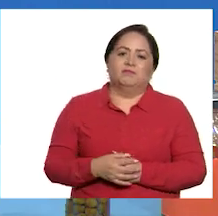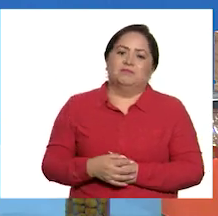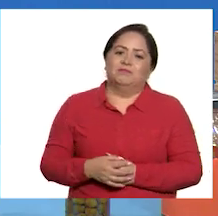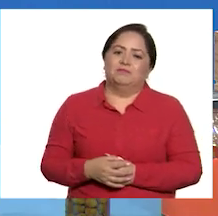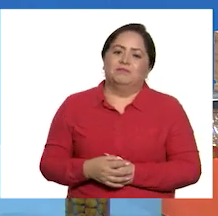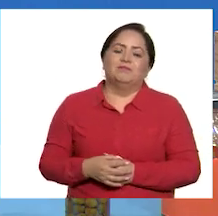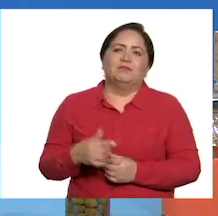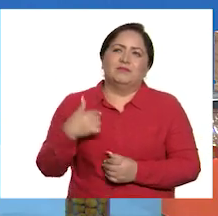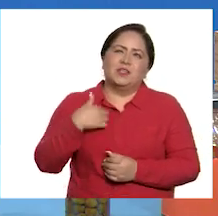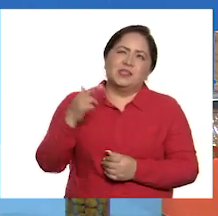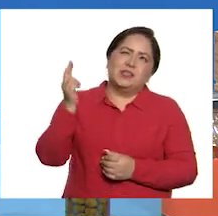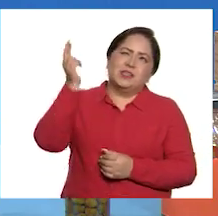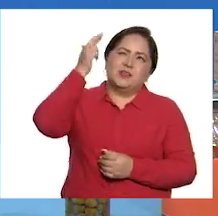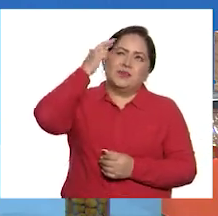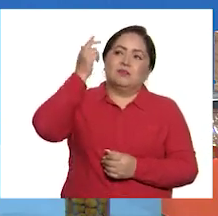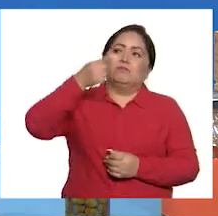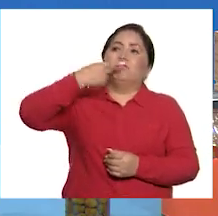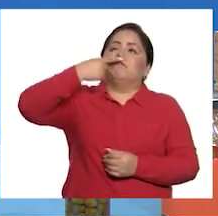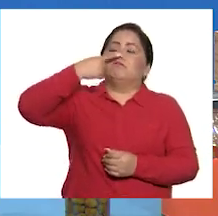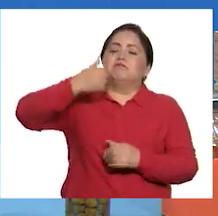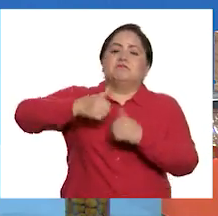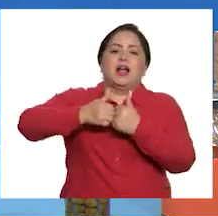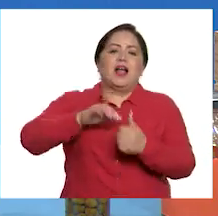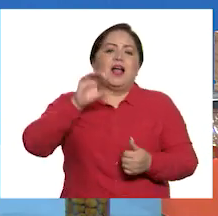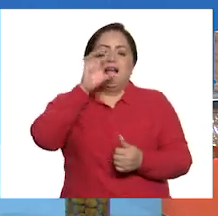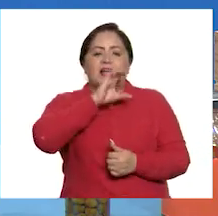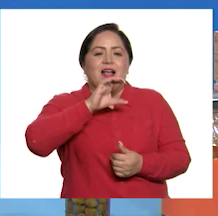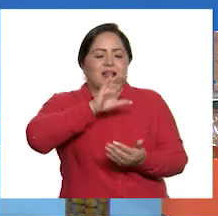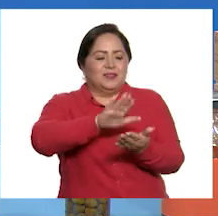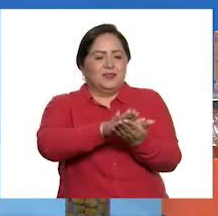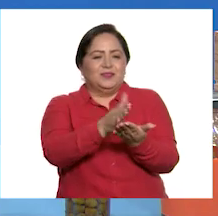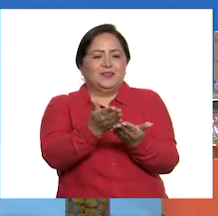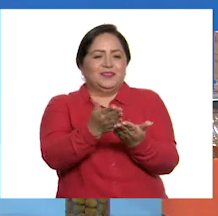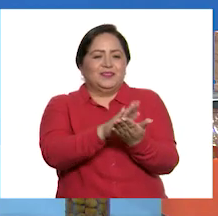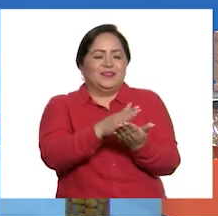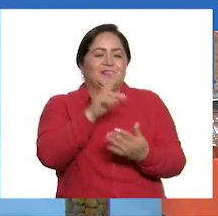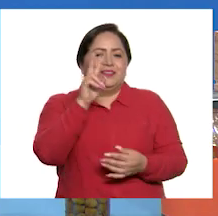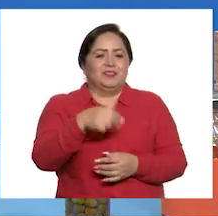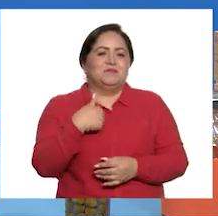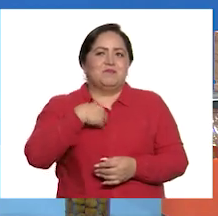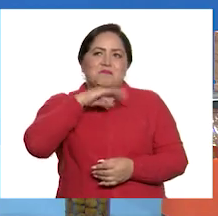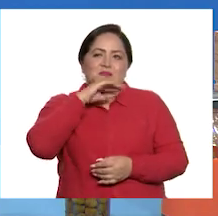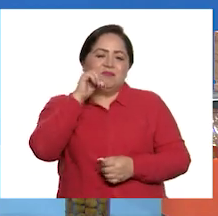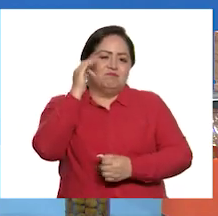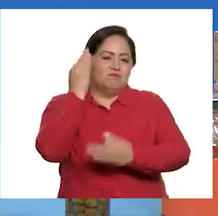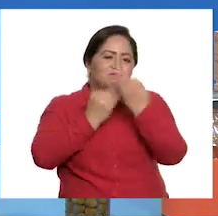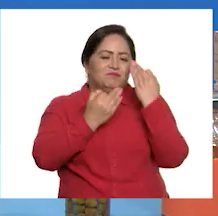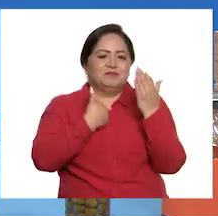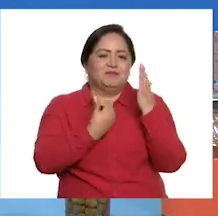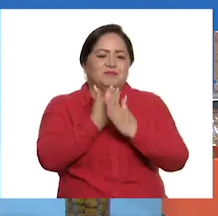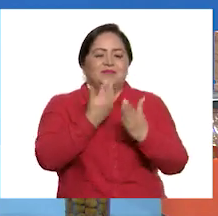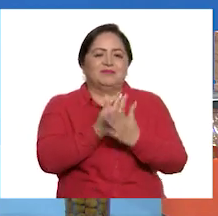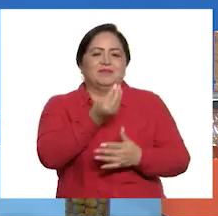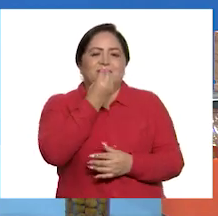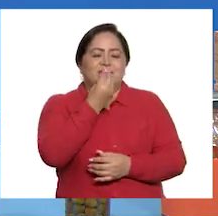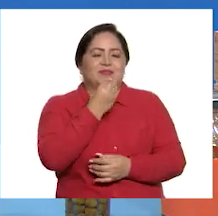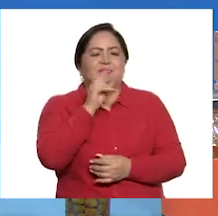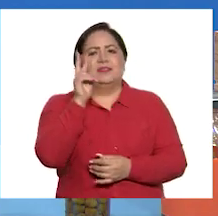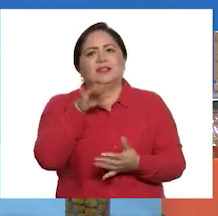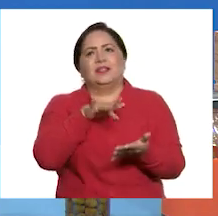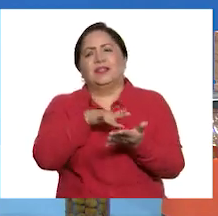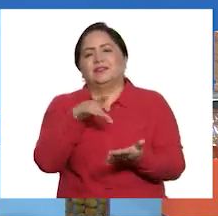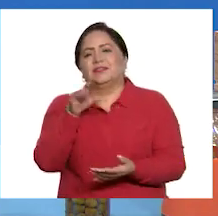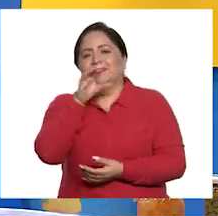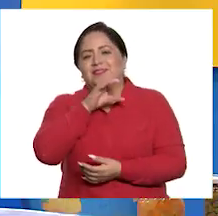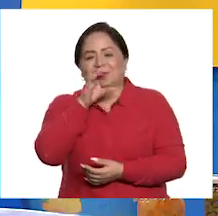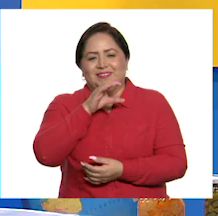Ay, me recordó el olor del pan calientito y tostado que en ocasiones me prepara mi mami para desayunar. Gracias,